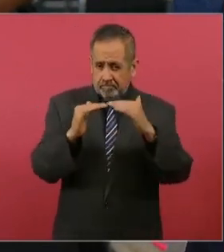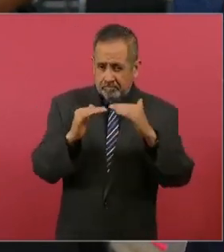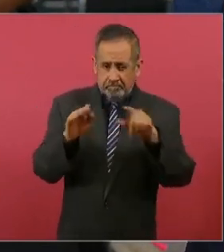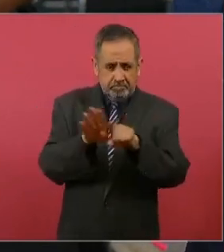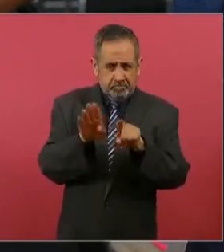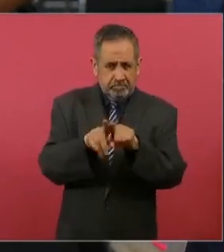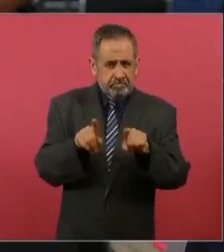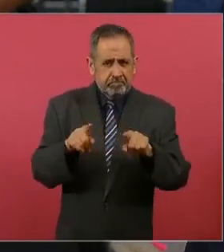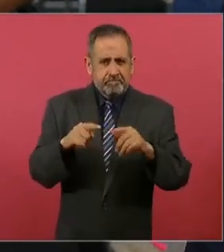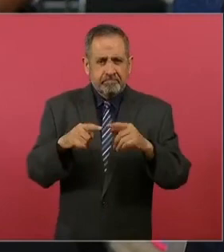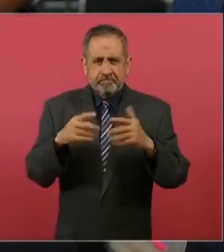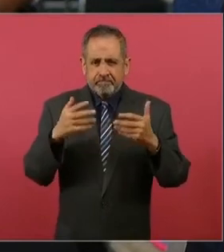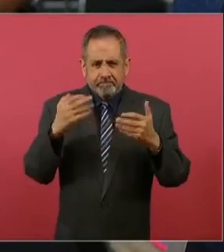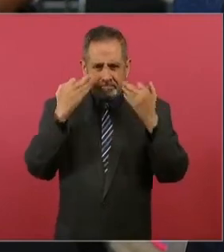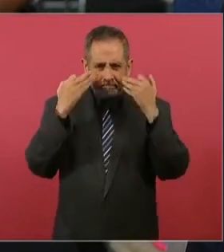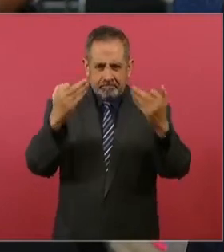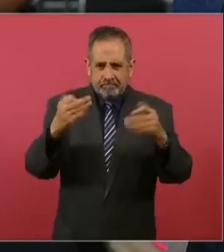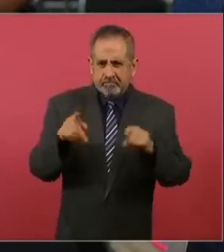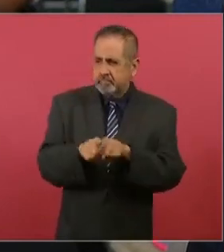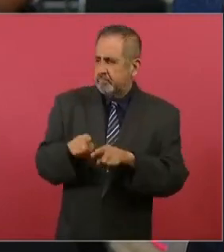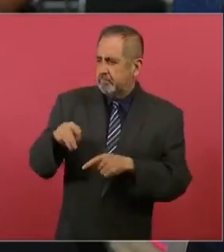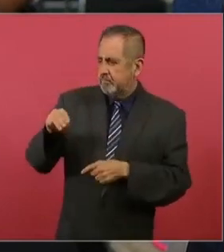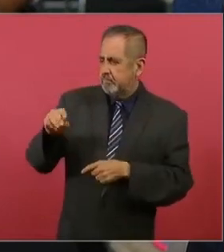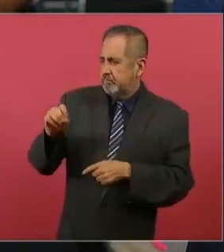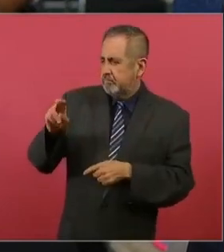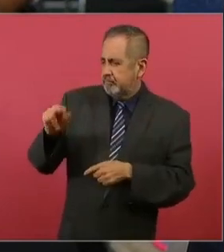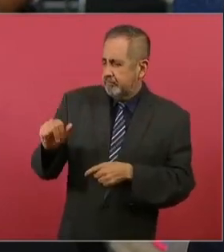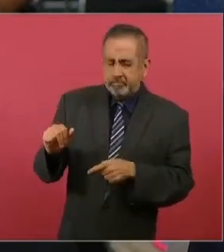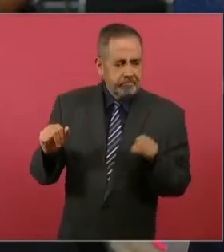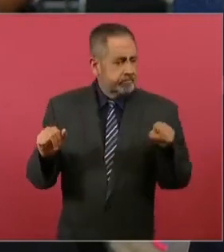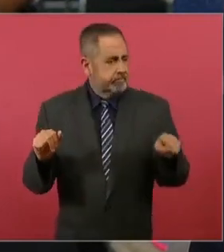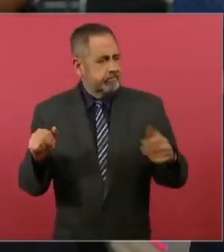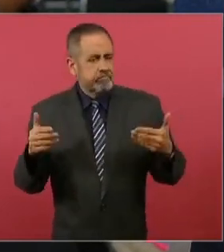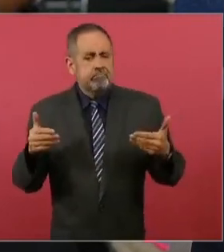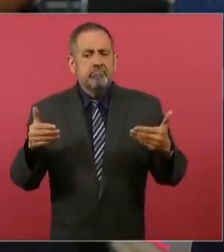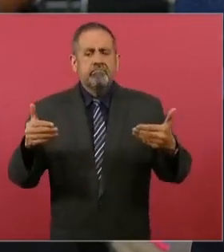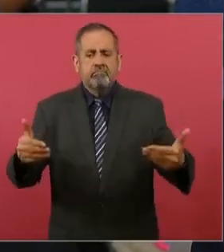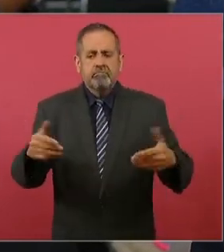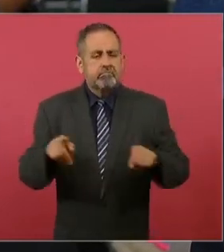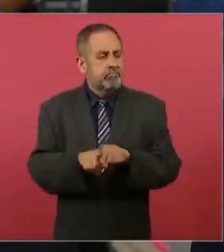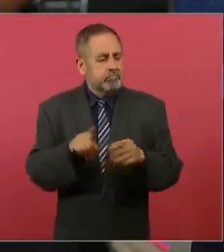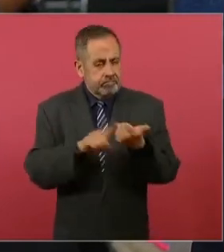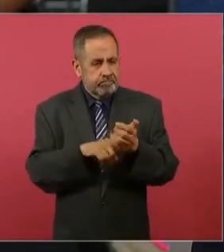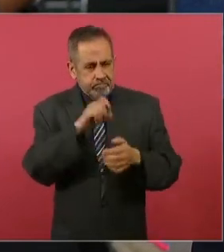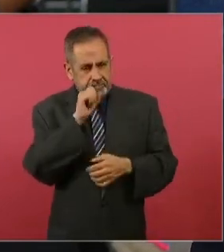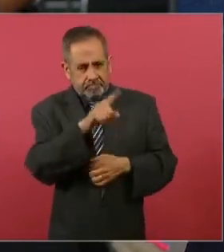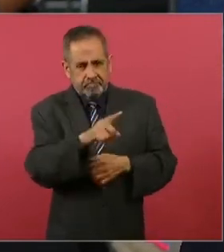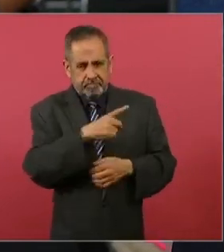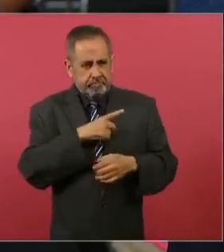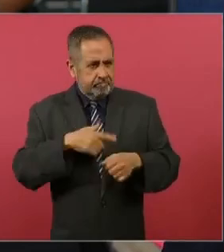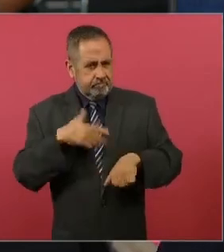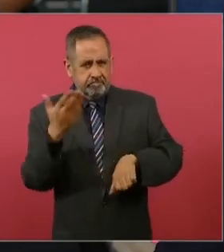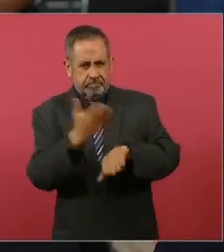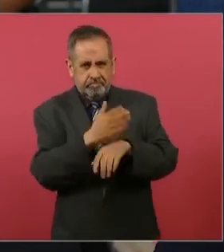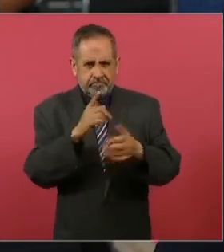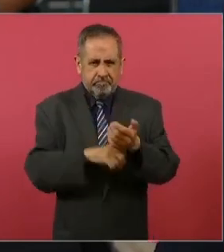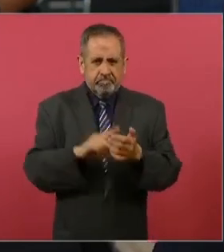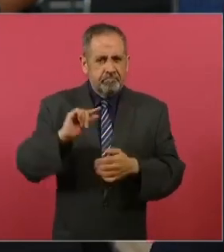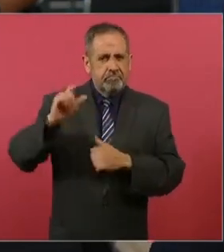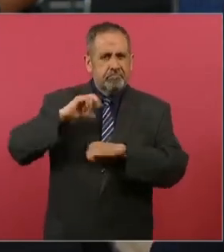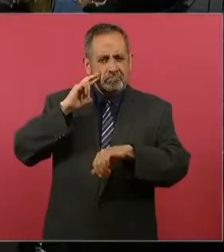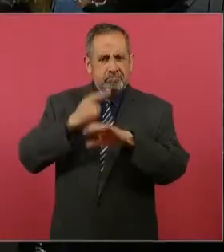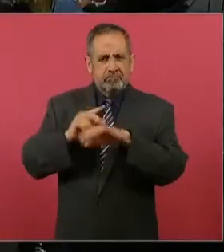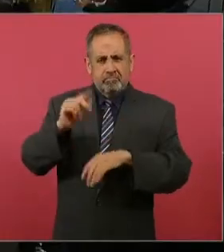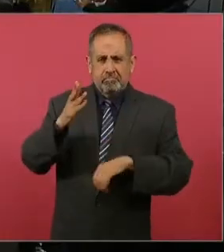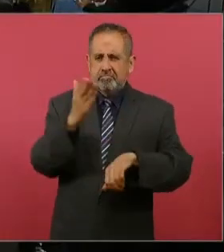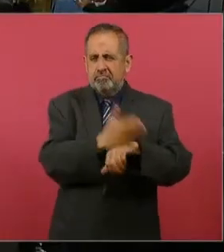los tiempos en los que también Morena va avanzando? Es decir, ¿implicaría que también a ellos los tuviera que sancionar en todo caso la autoridad